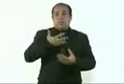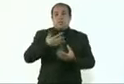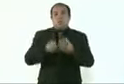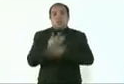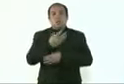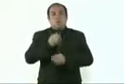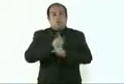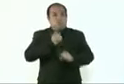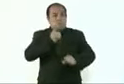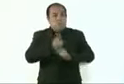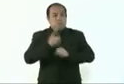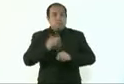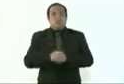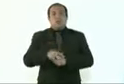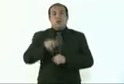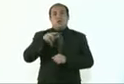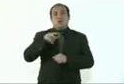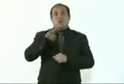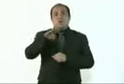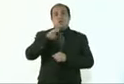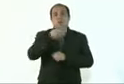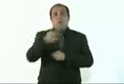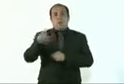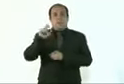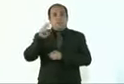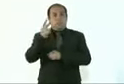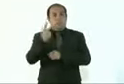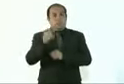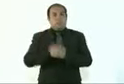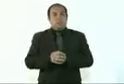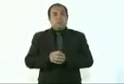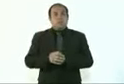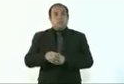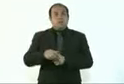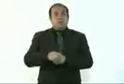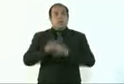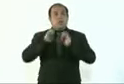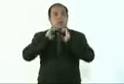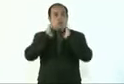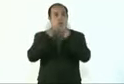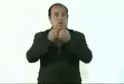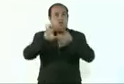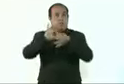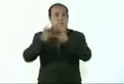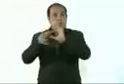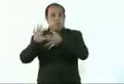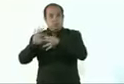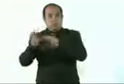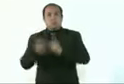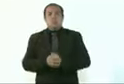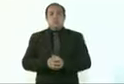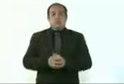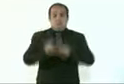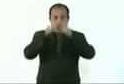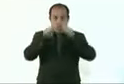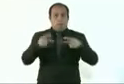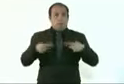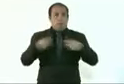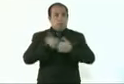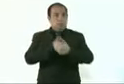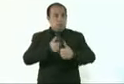nuevamente una oportunidad el 19 y 22 en el Estadio Olímpico. Y para la atención de estos